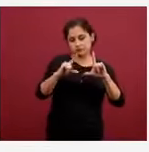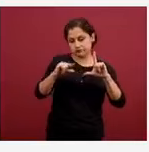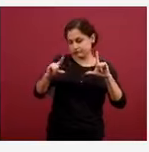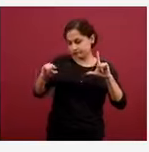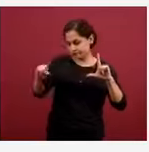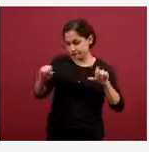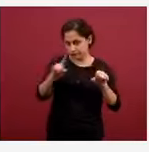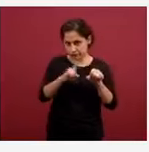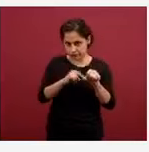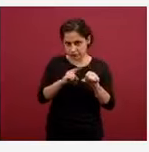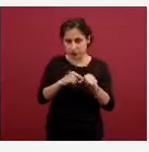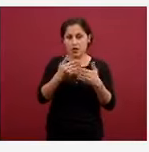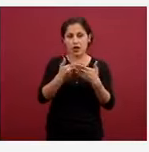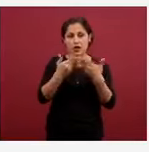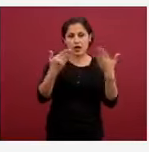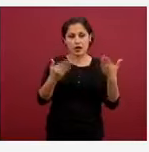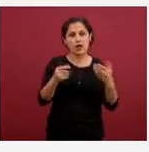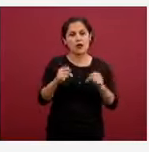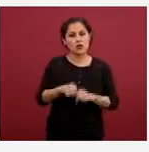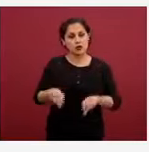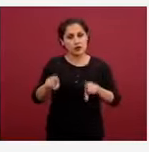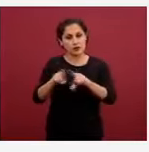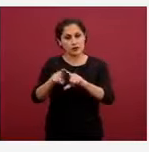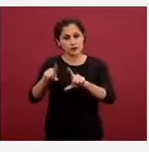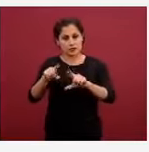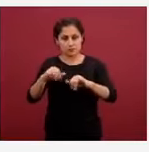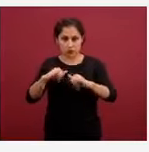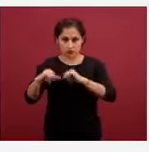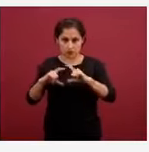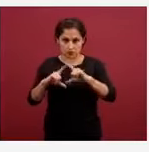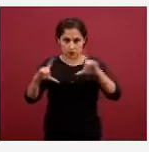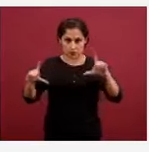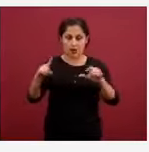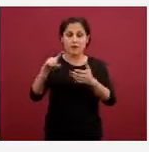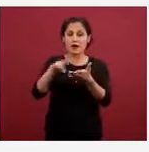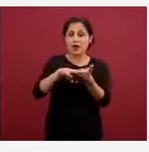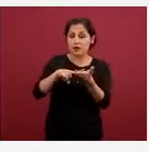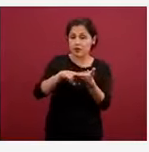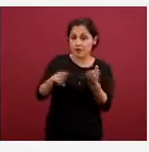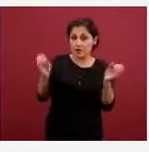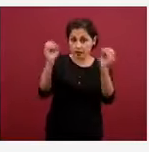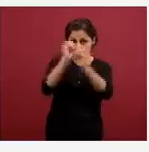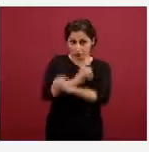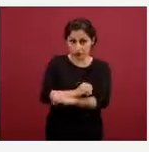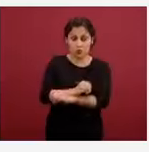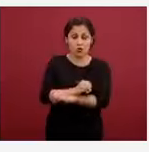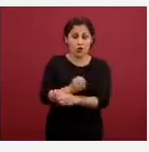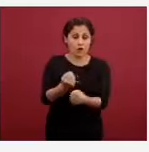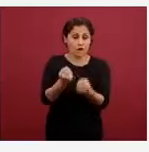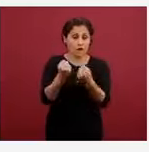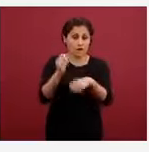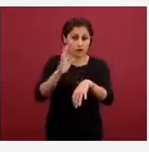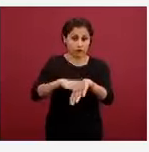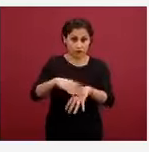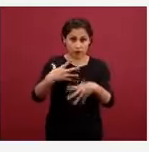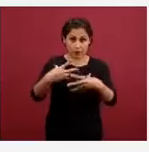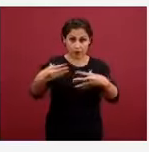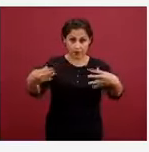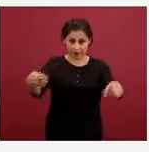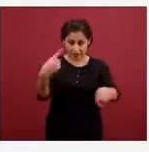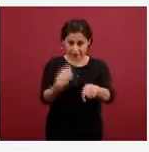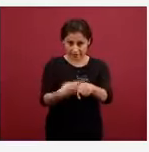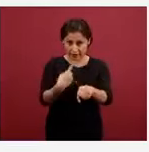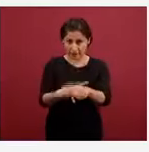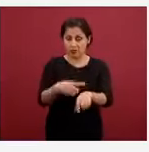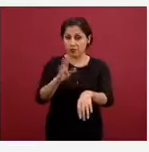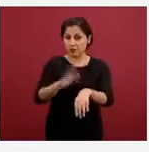colorimétricas la color más oscuro nos estaría hablando de más carga de enfermedad. Igual aquí, un color más oscuro